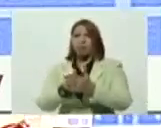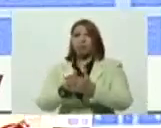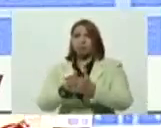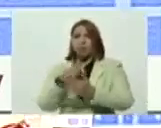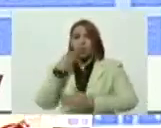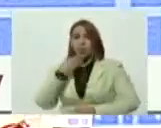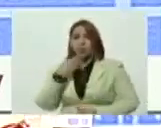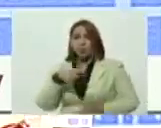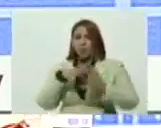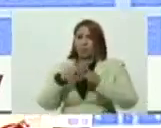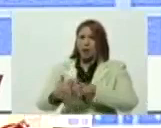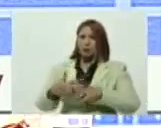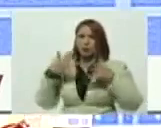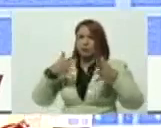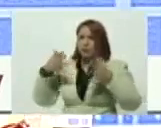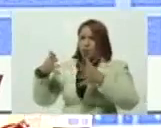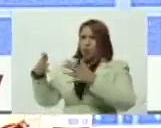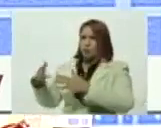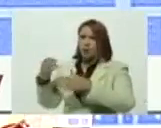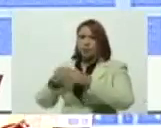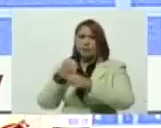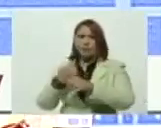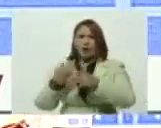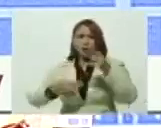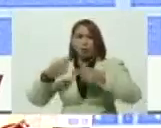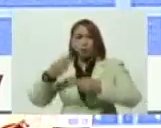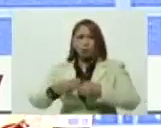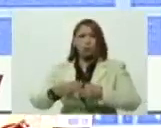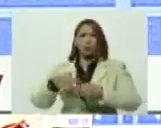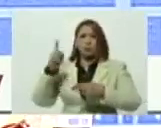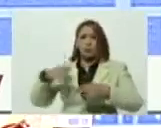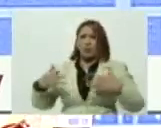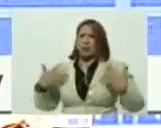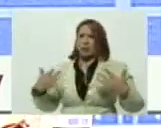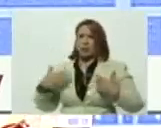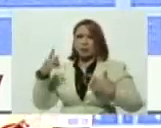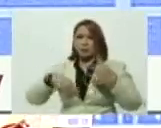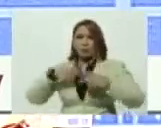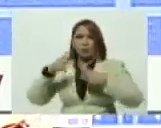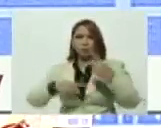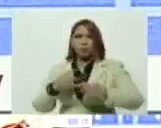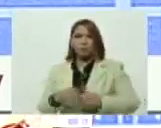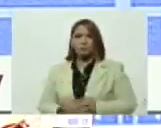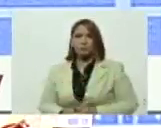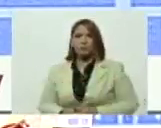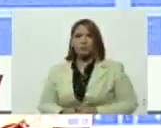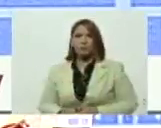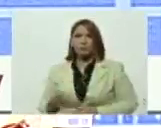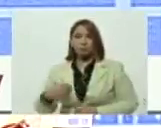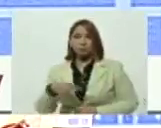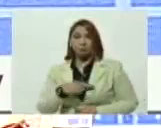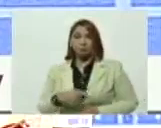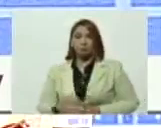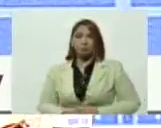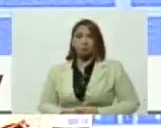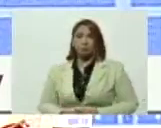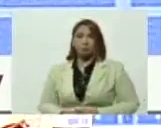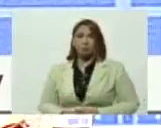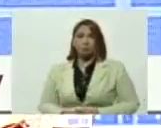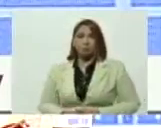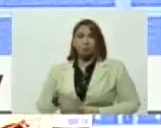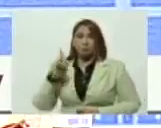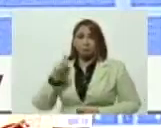barrio trabaja, la juventud del barrio construye, la juventud del barrio es alegre y en la producción, presidente. Estamos